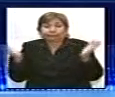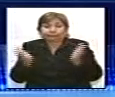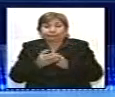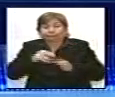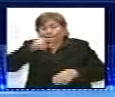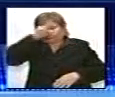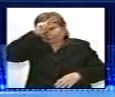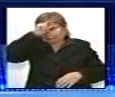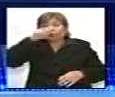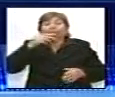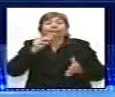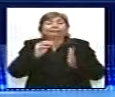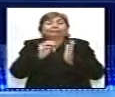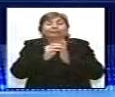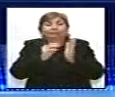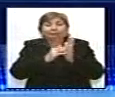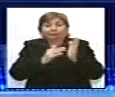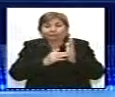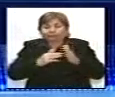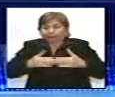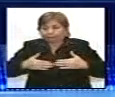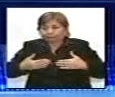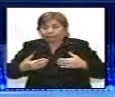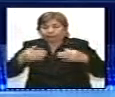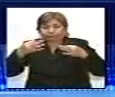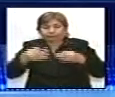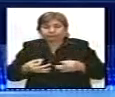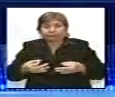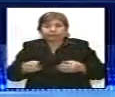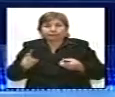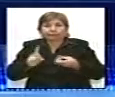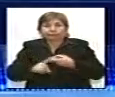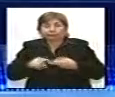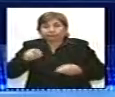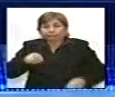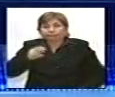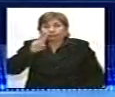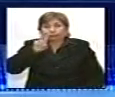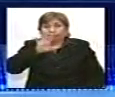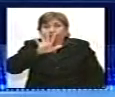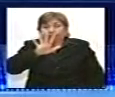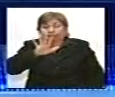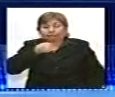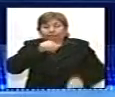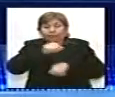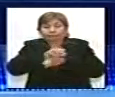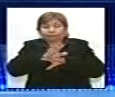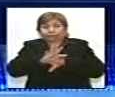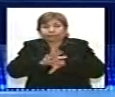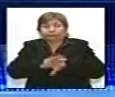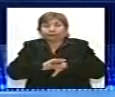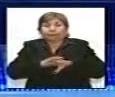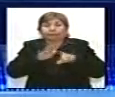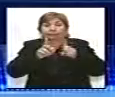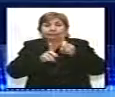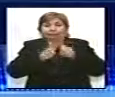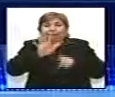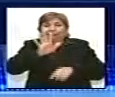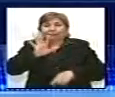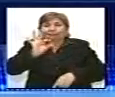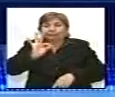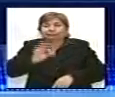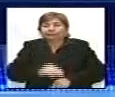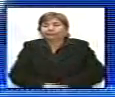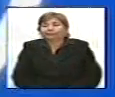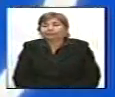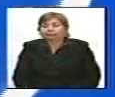Peruano. Las inscripciones se podrán hacer efectivas hasta este 25 de julio a las 11:59 de la